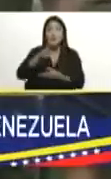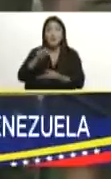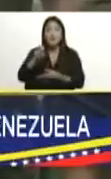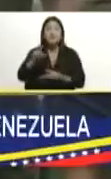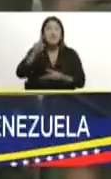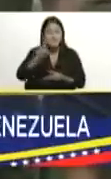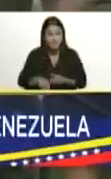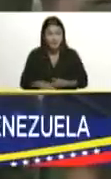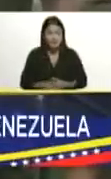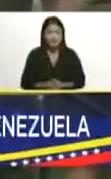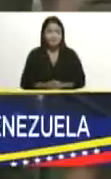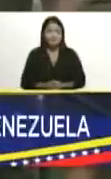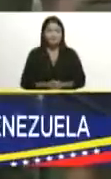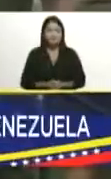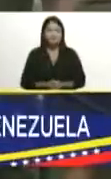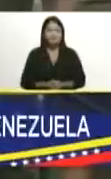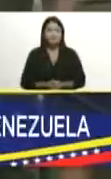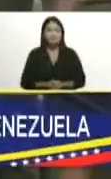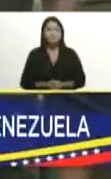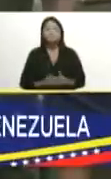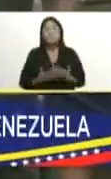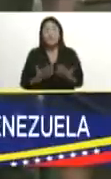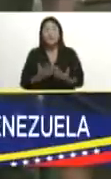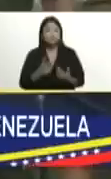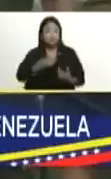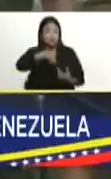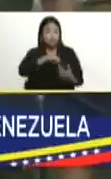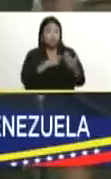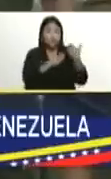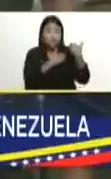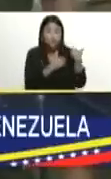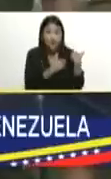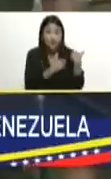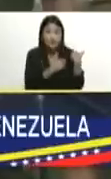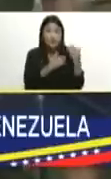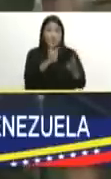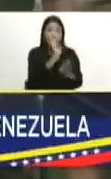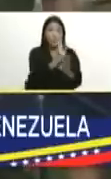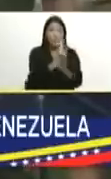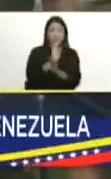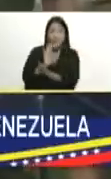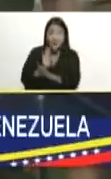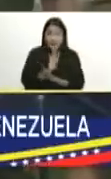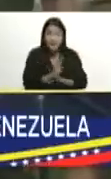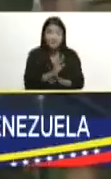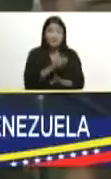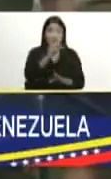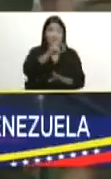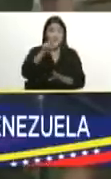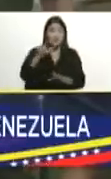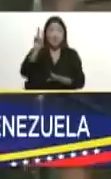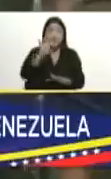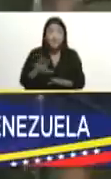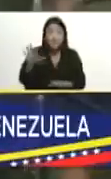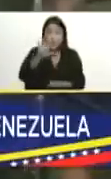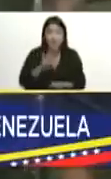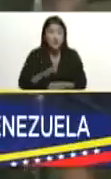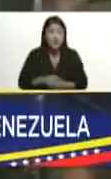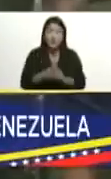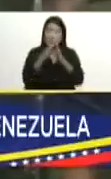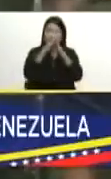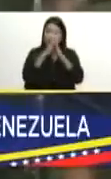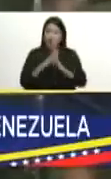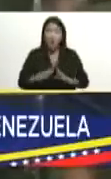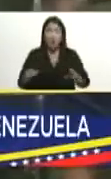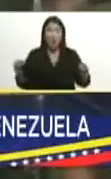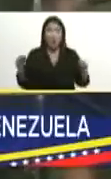Por supuesto, si vamos a custodiar y vamos a darle seguridad a toda la patria, sin menoscabo, por supuesto, de